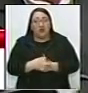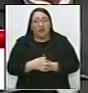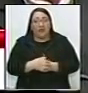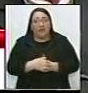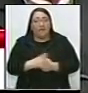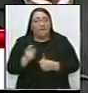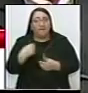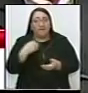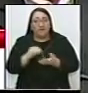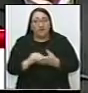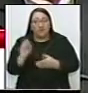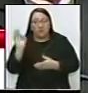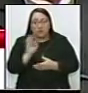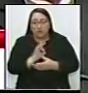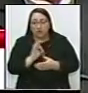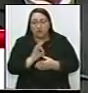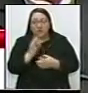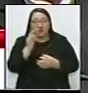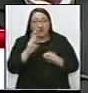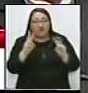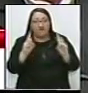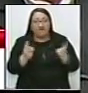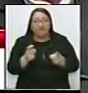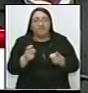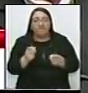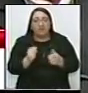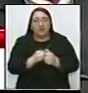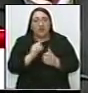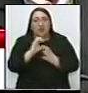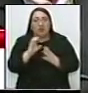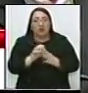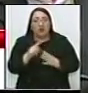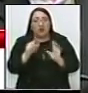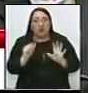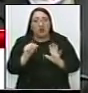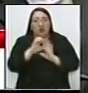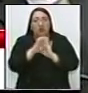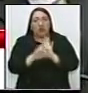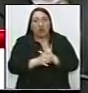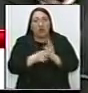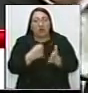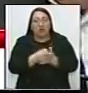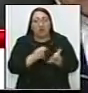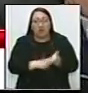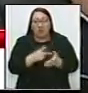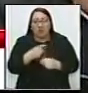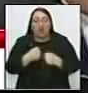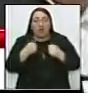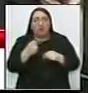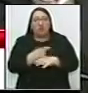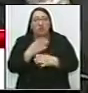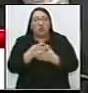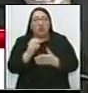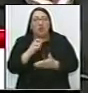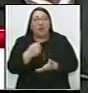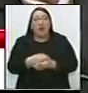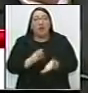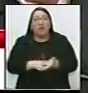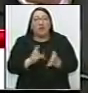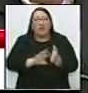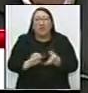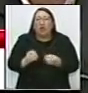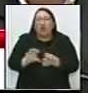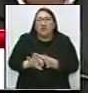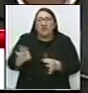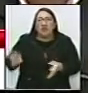debió poner jamás, entre paréntesis, el capítulo 16 del Código Tributario para combatir la elusión tributaria. Y